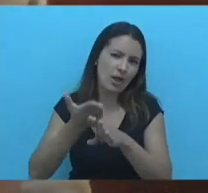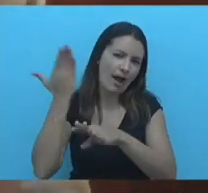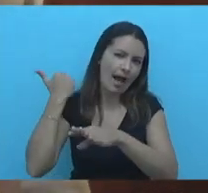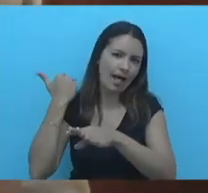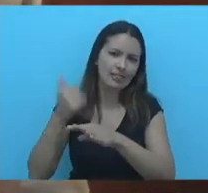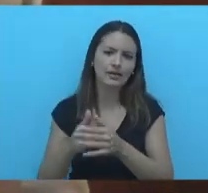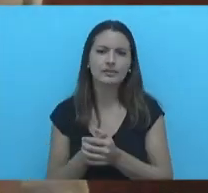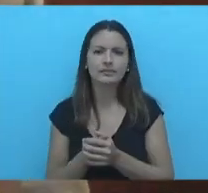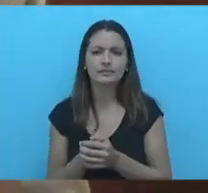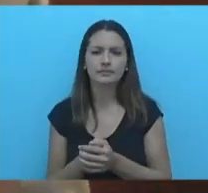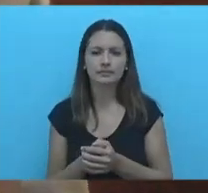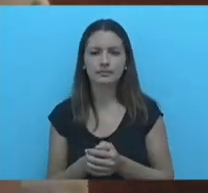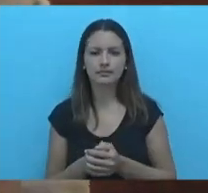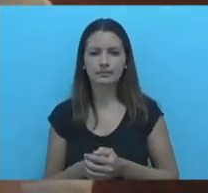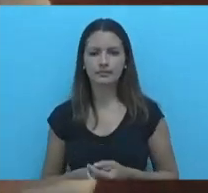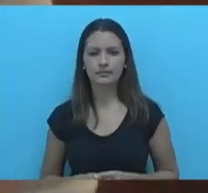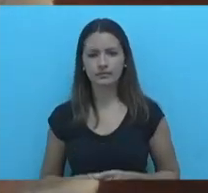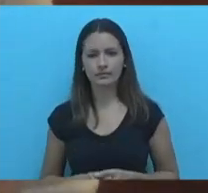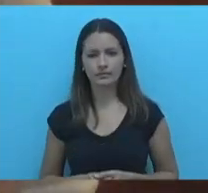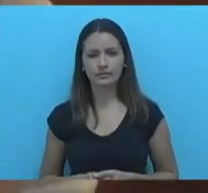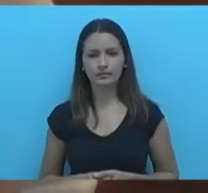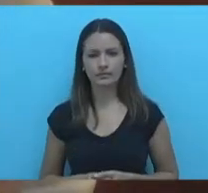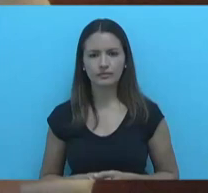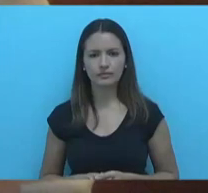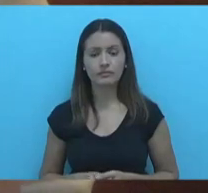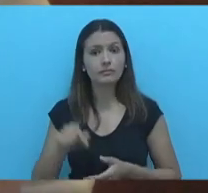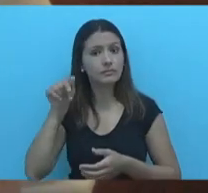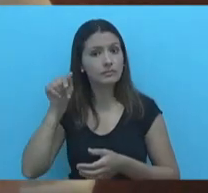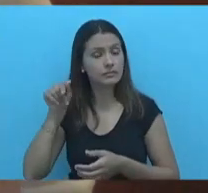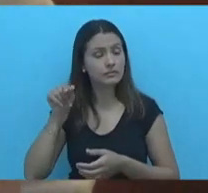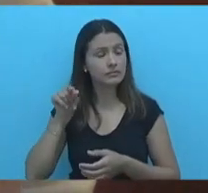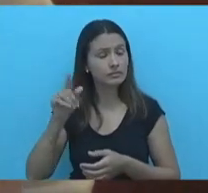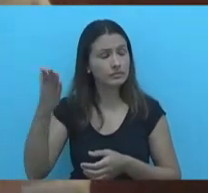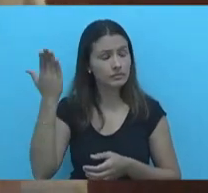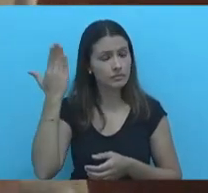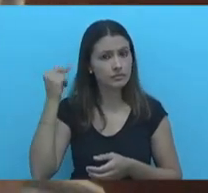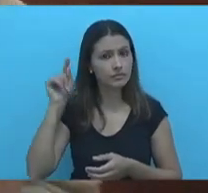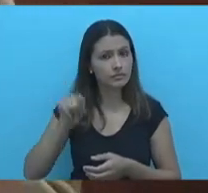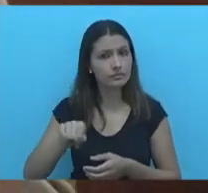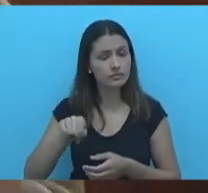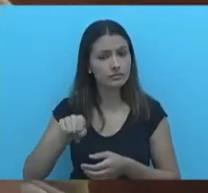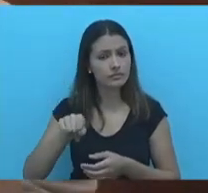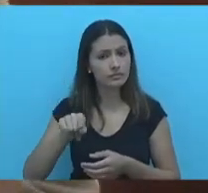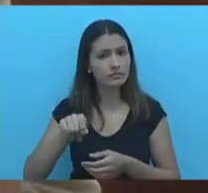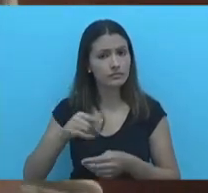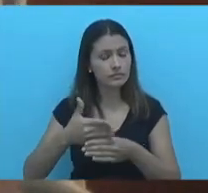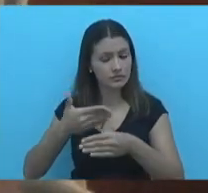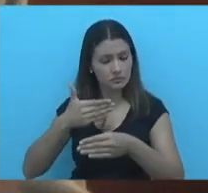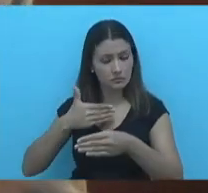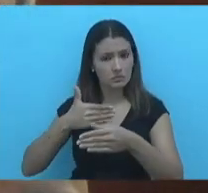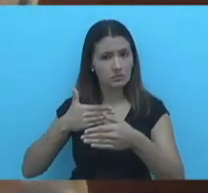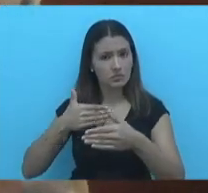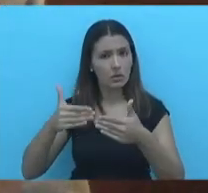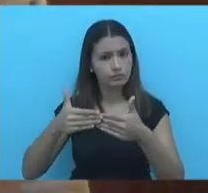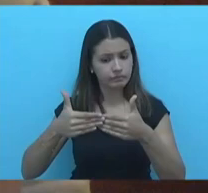los intereses nacionales y cómo se proyectó desde esa autonomía que logró el Estado un desarrollo